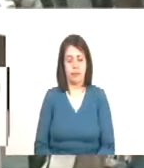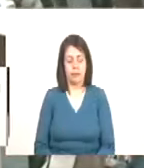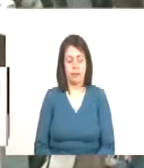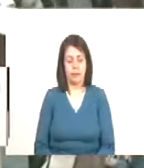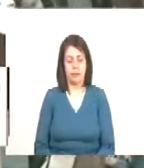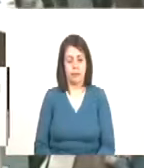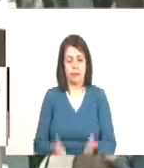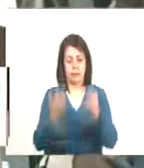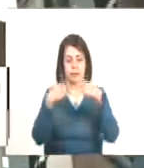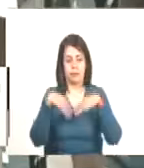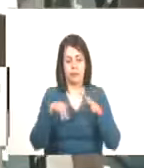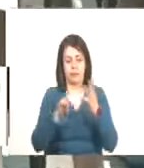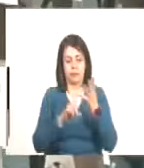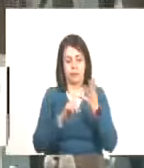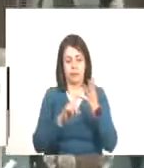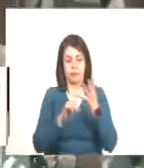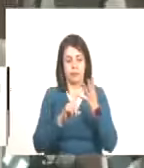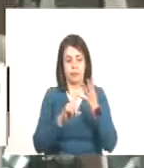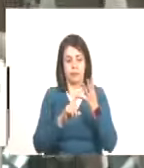Numeral 4.